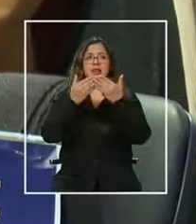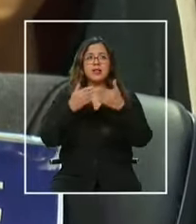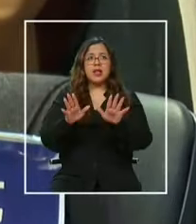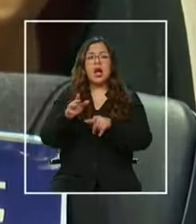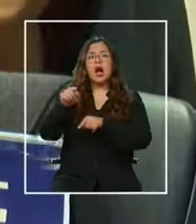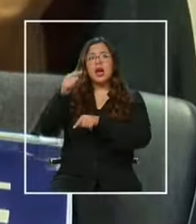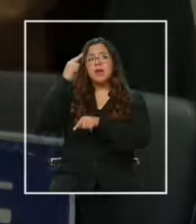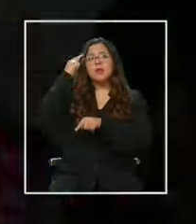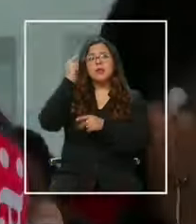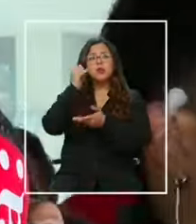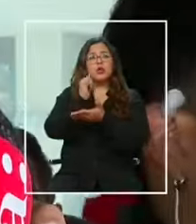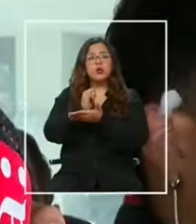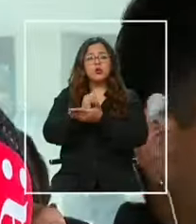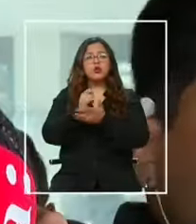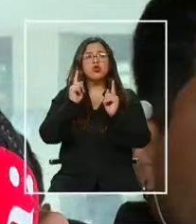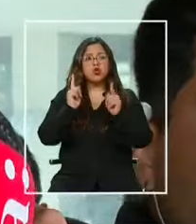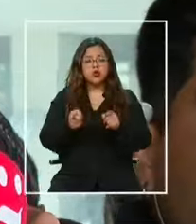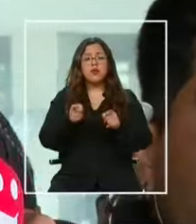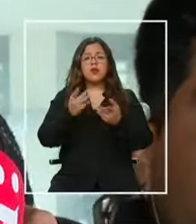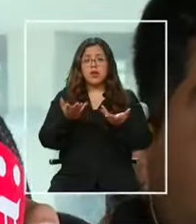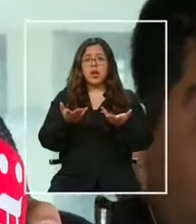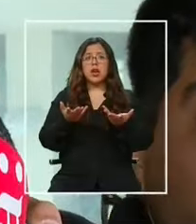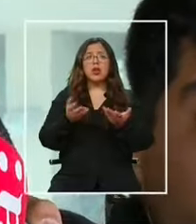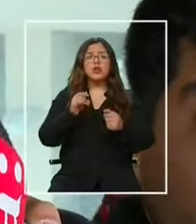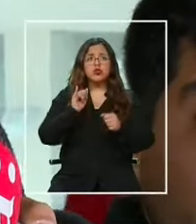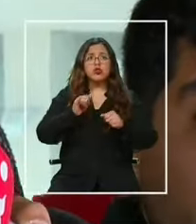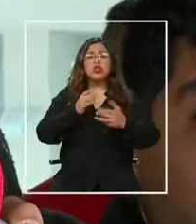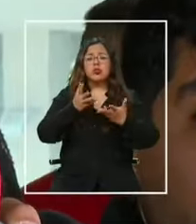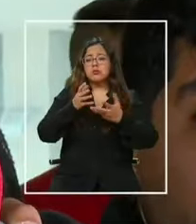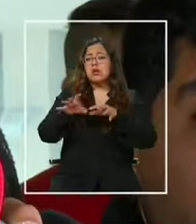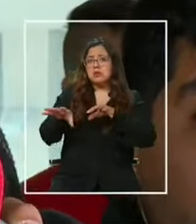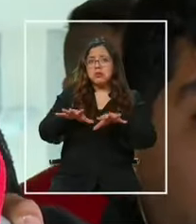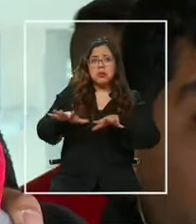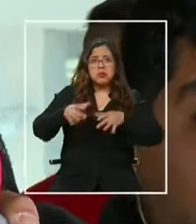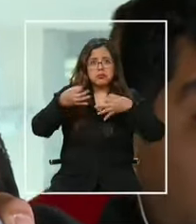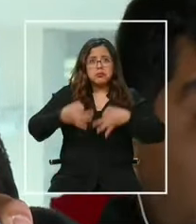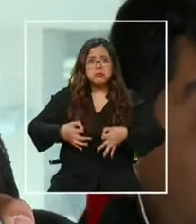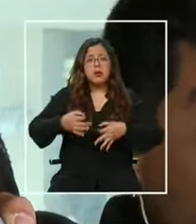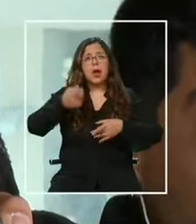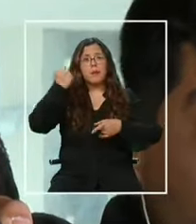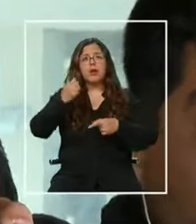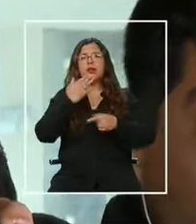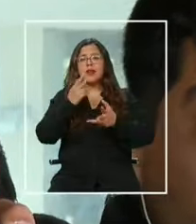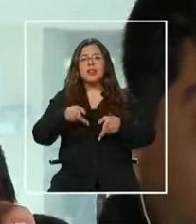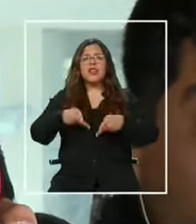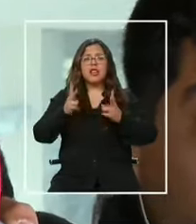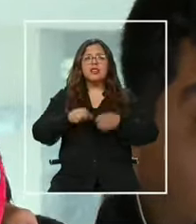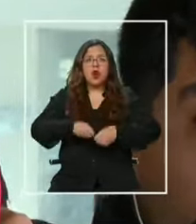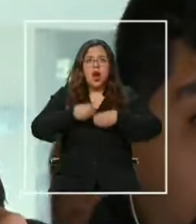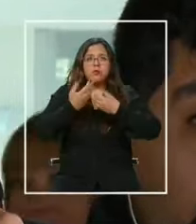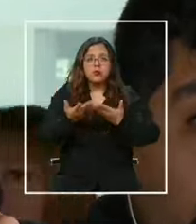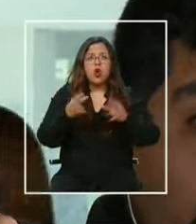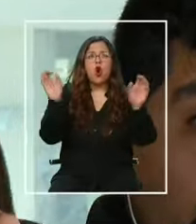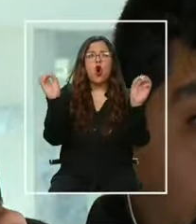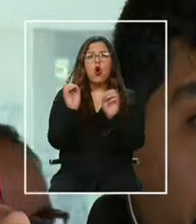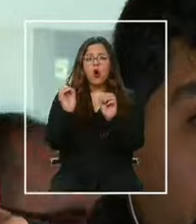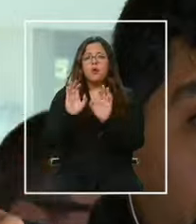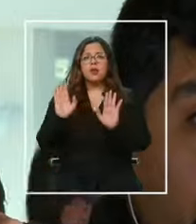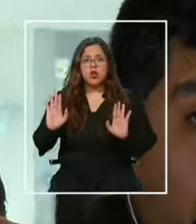instituciones efectivamente deben actuar, pero también tenemos el derecho a expresarnos libremente y desde nuestra opinión